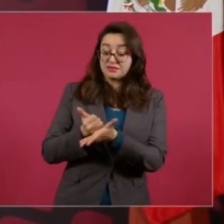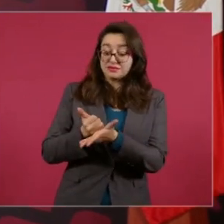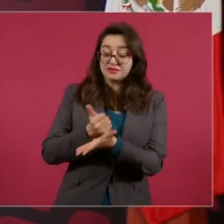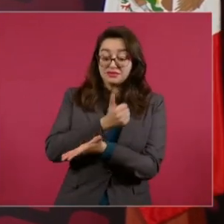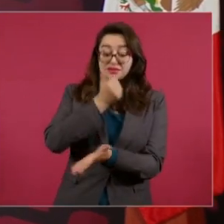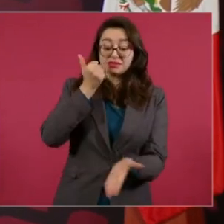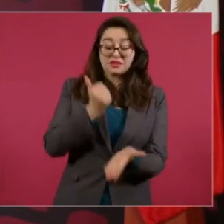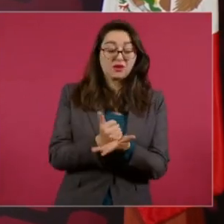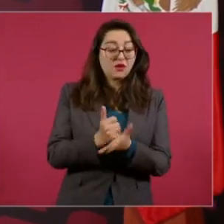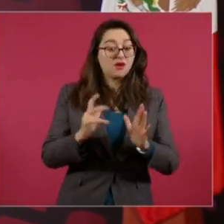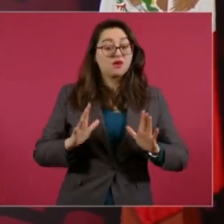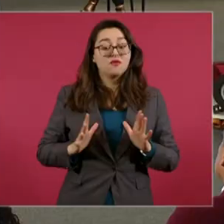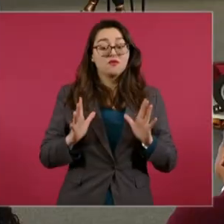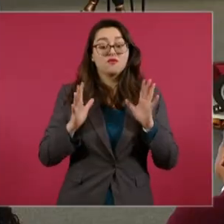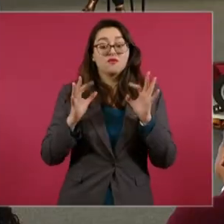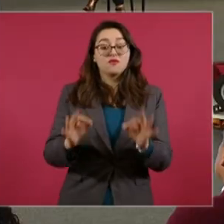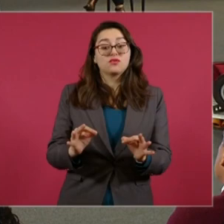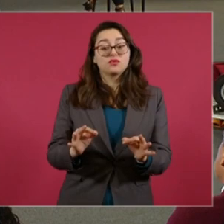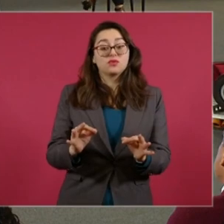más grandes,